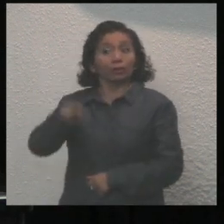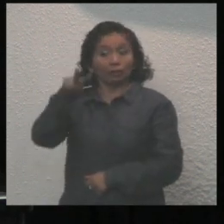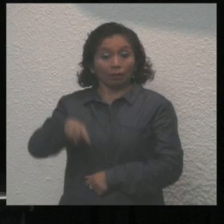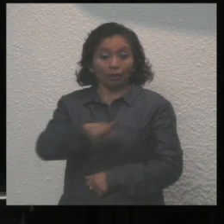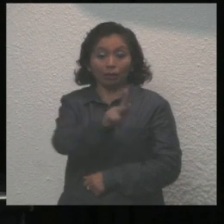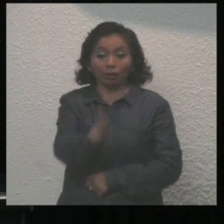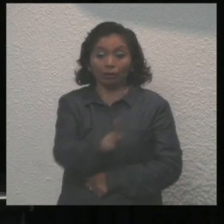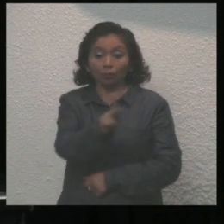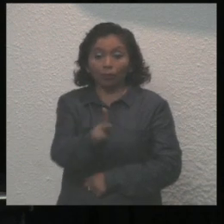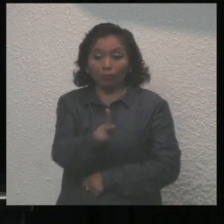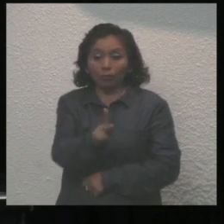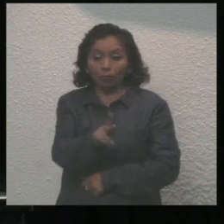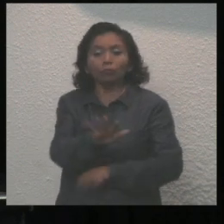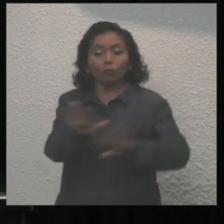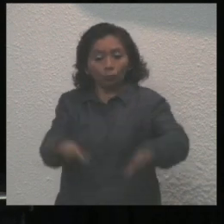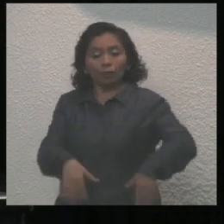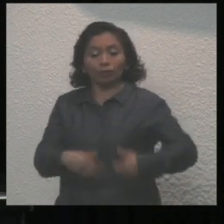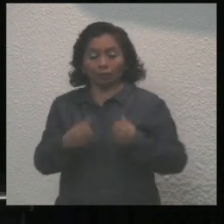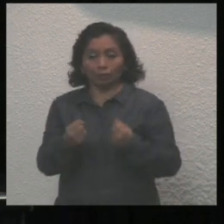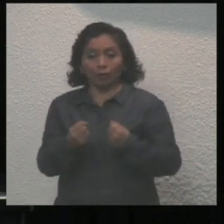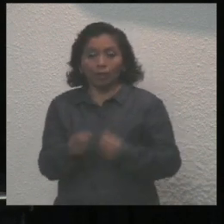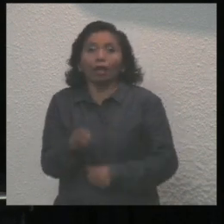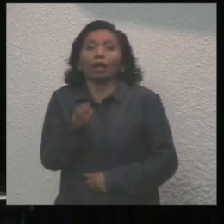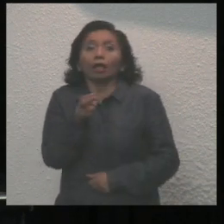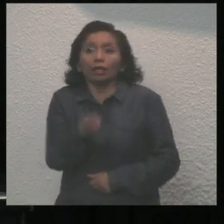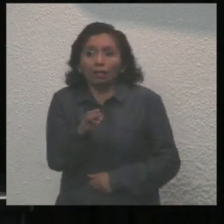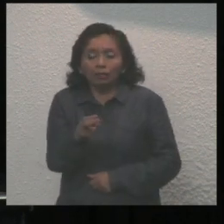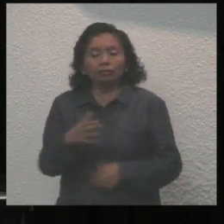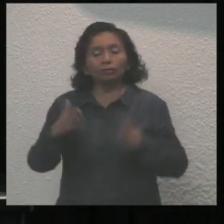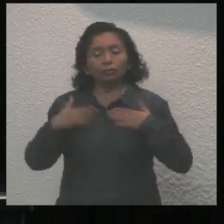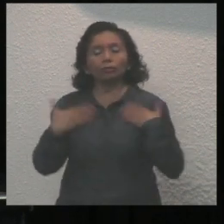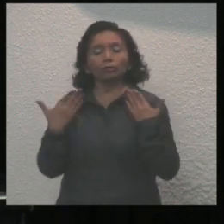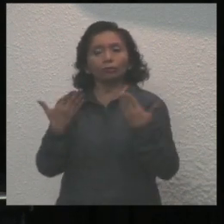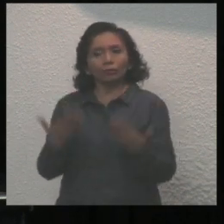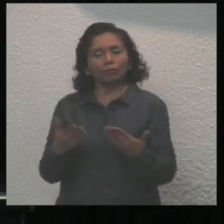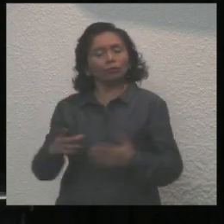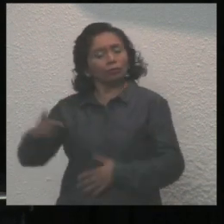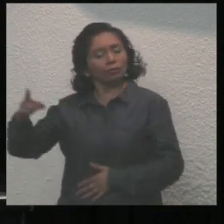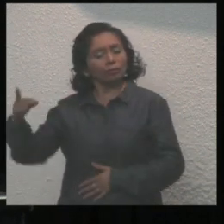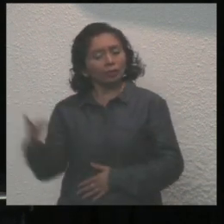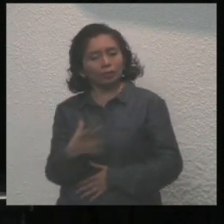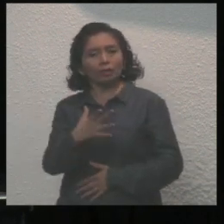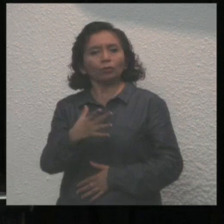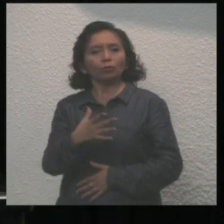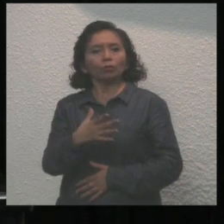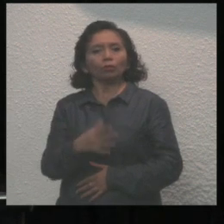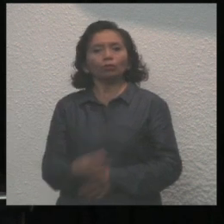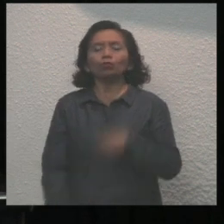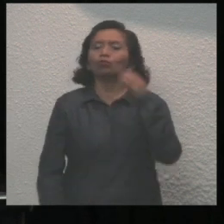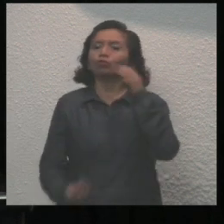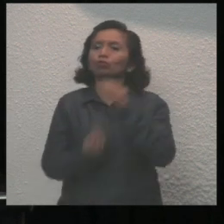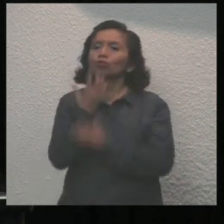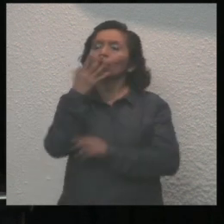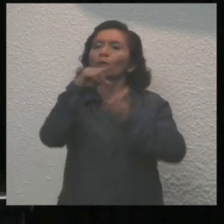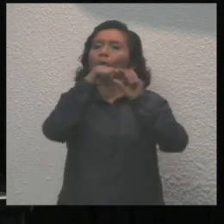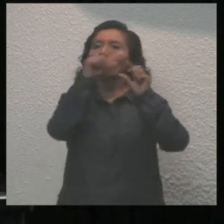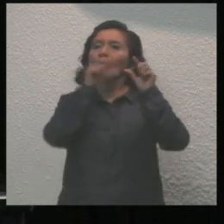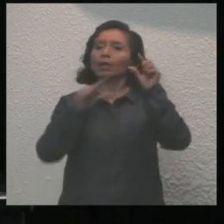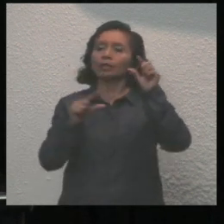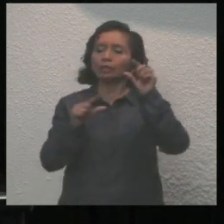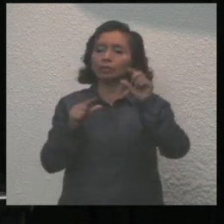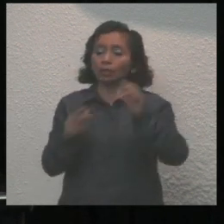pueblo puede salvar al pueblo. En eso porfiamos y venceremos por un nuevo país con el pueblo